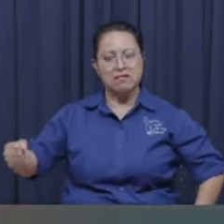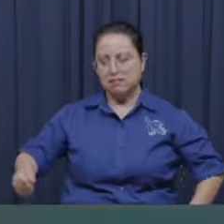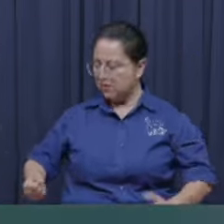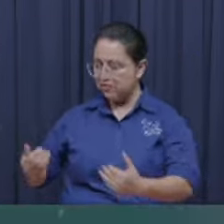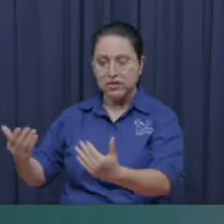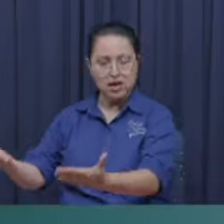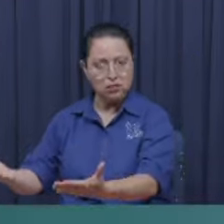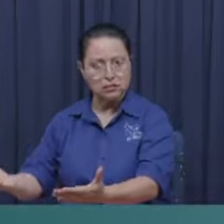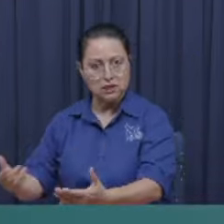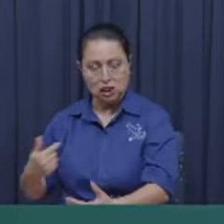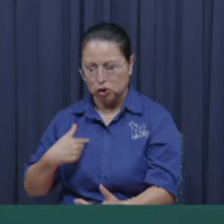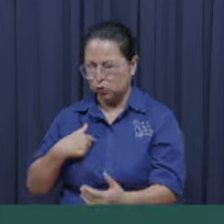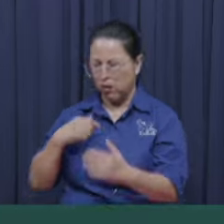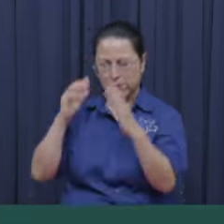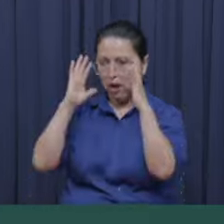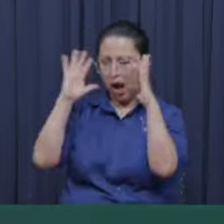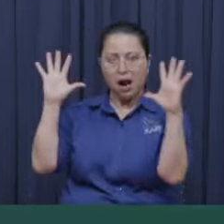esto,